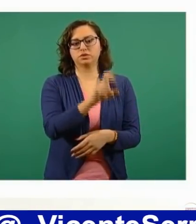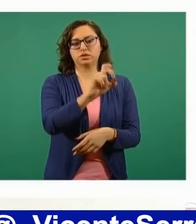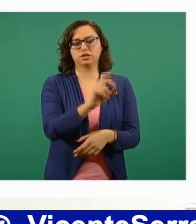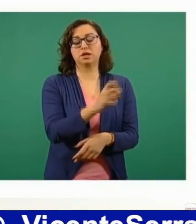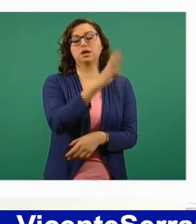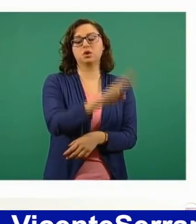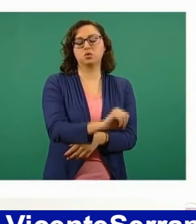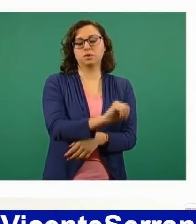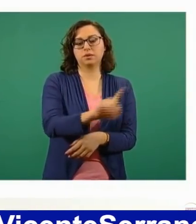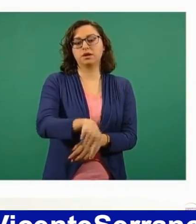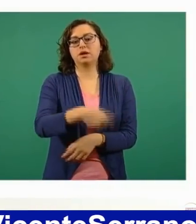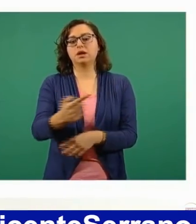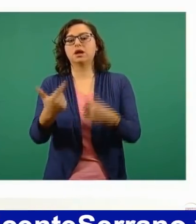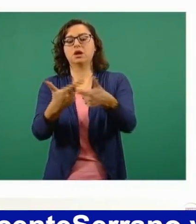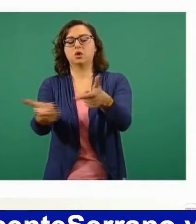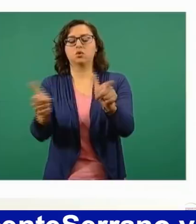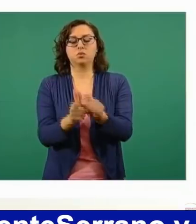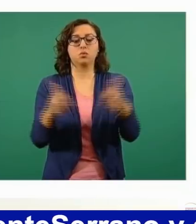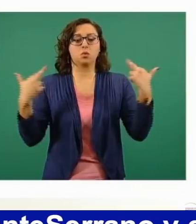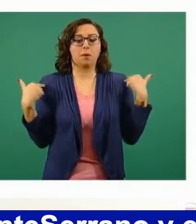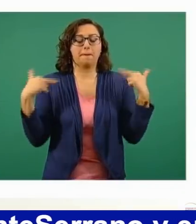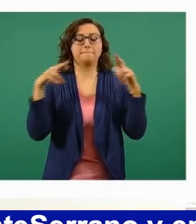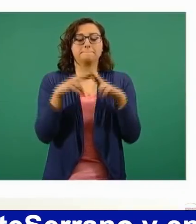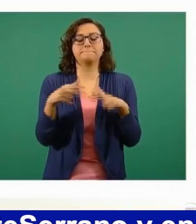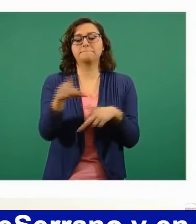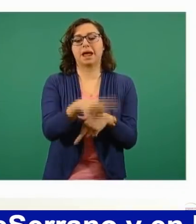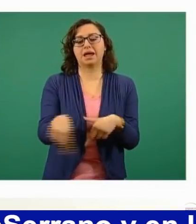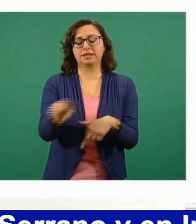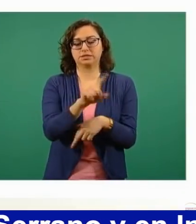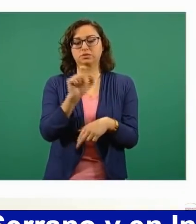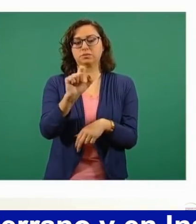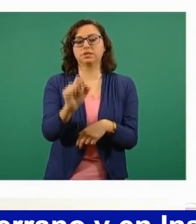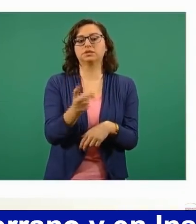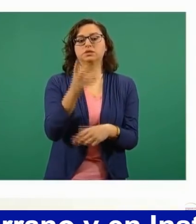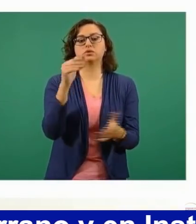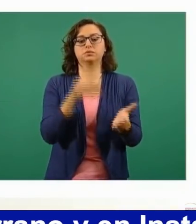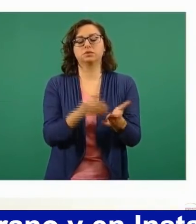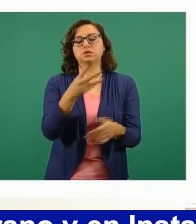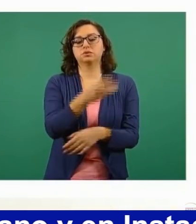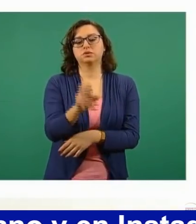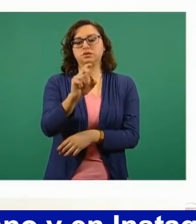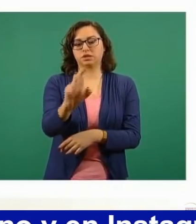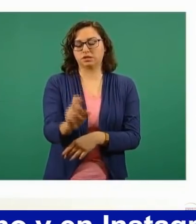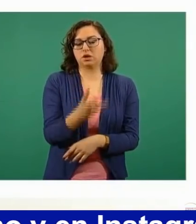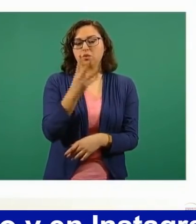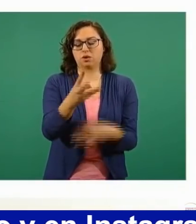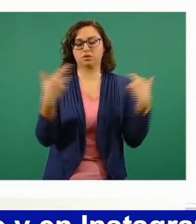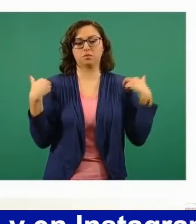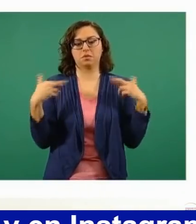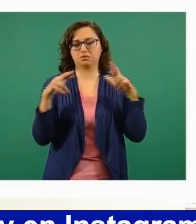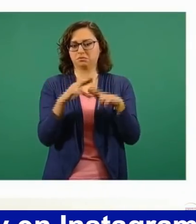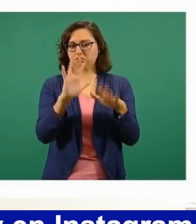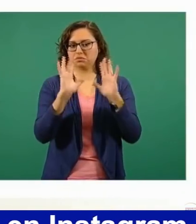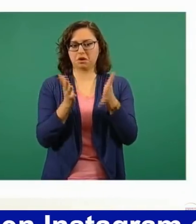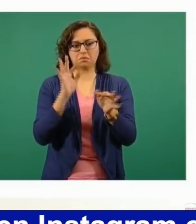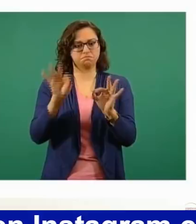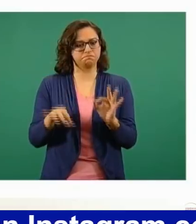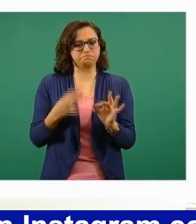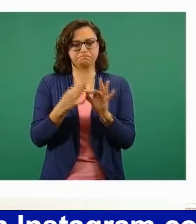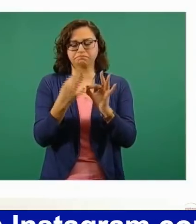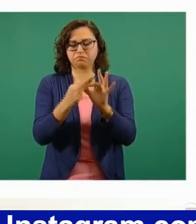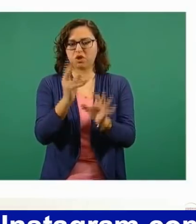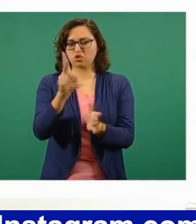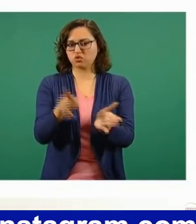donde culminamos la vacunación de personal educativo, 22,934 personas desde hace un par de